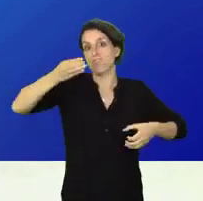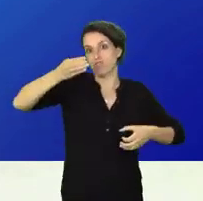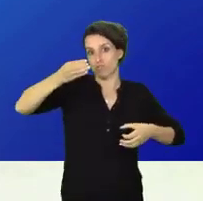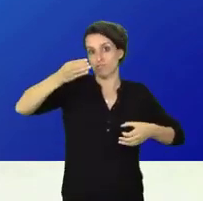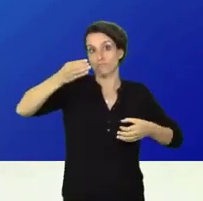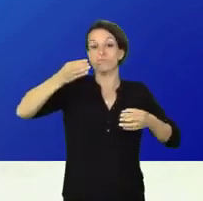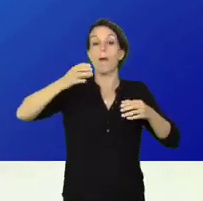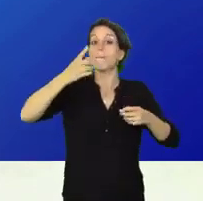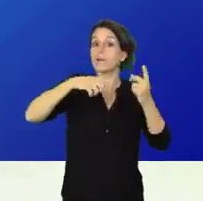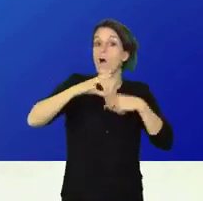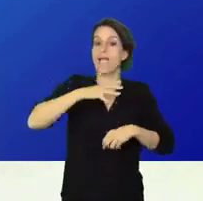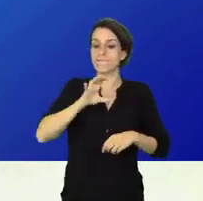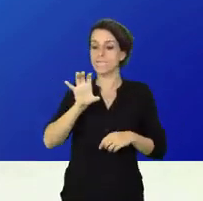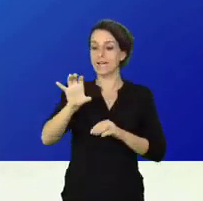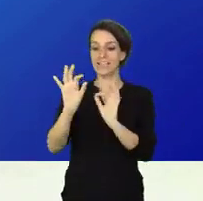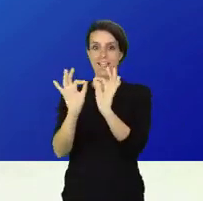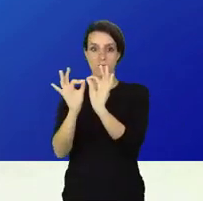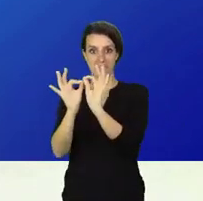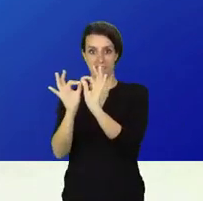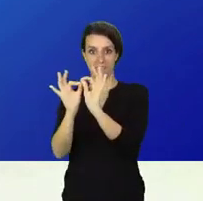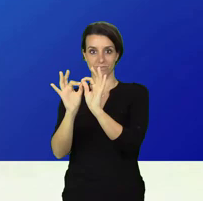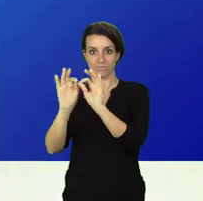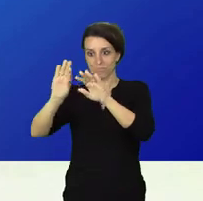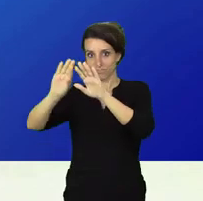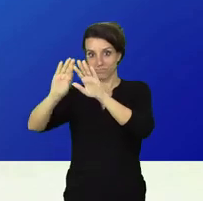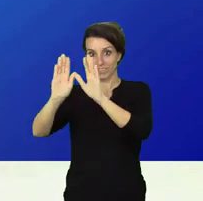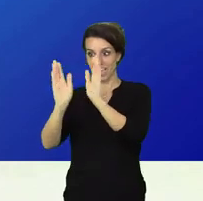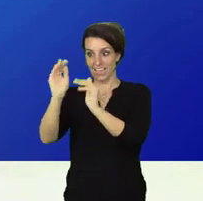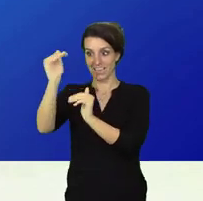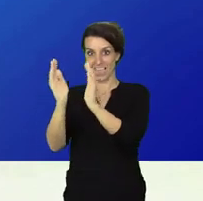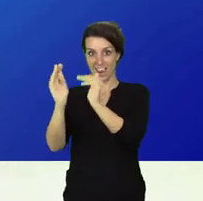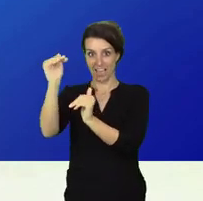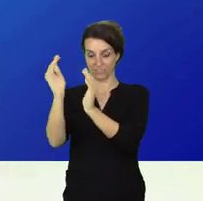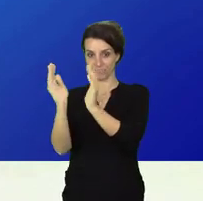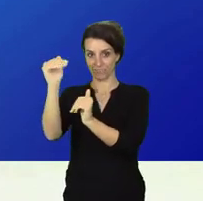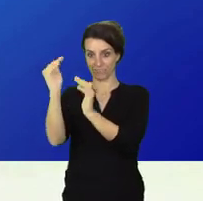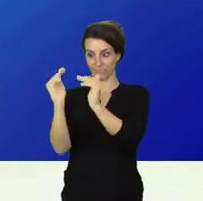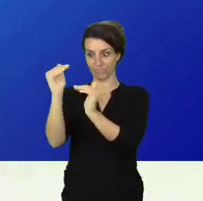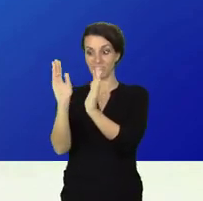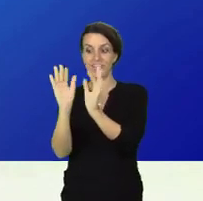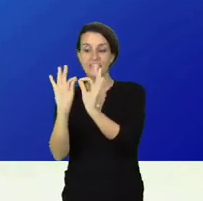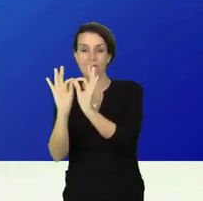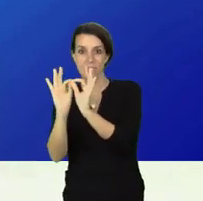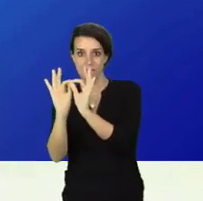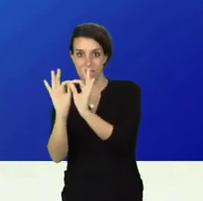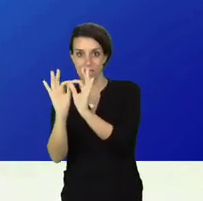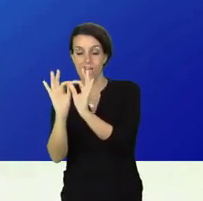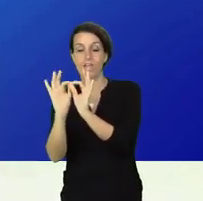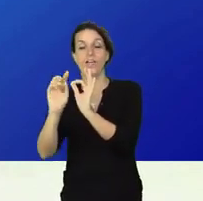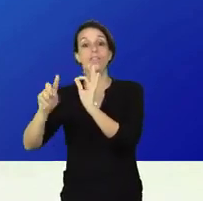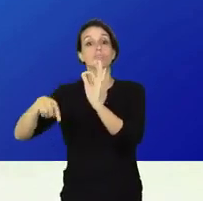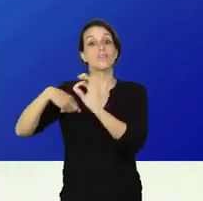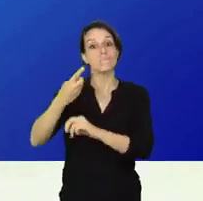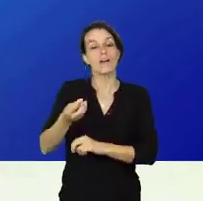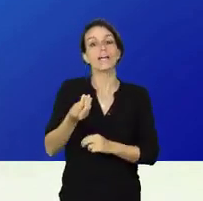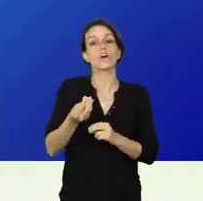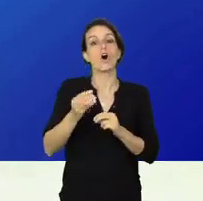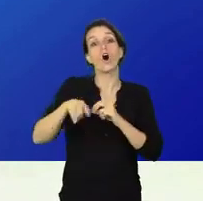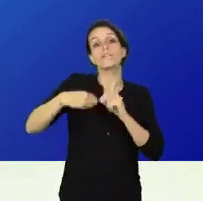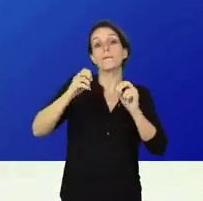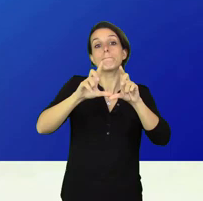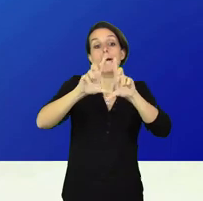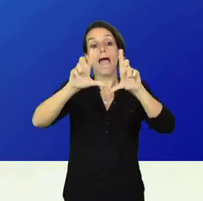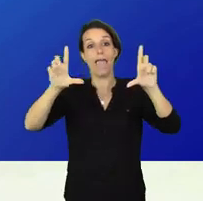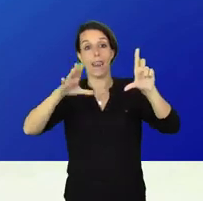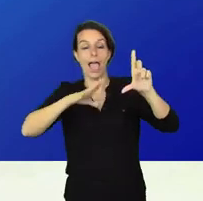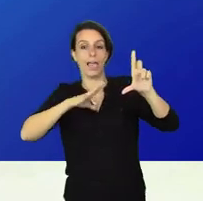vaso. Hay una intérprete de lengua de señas en la esquina inferior derecha. Después hay